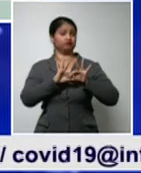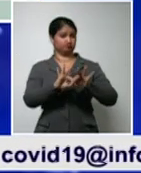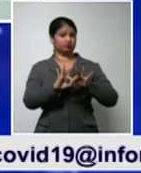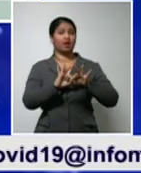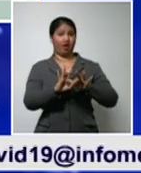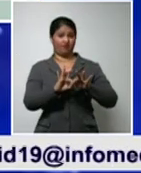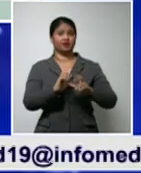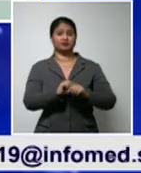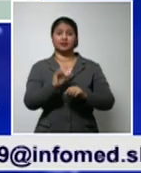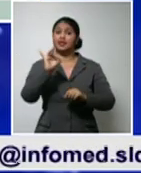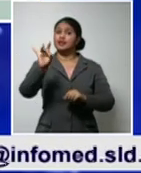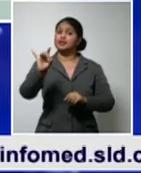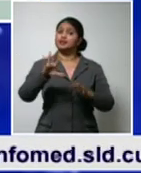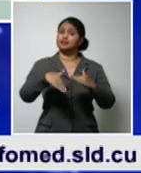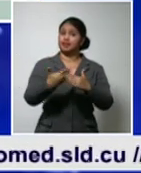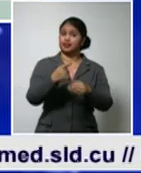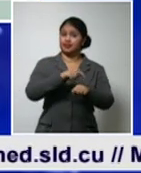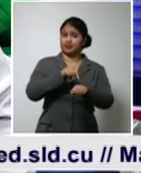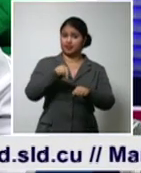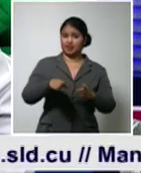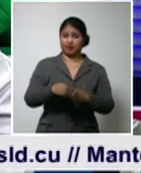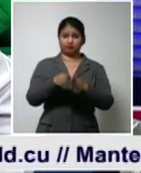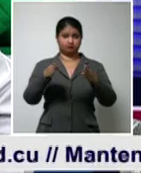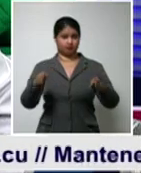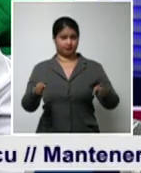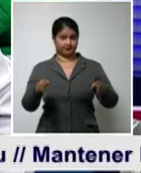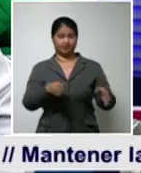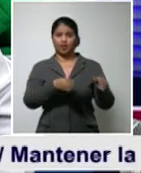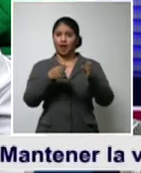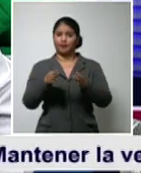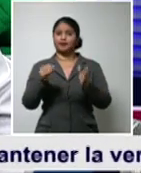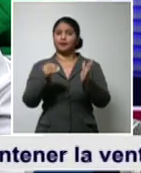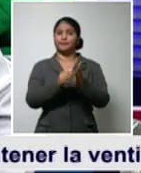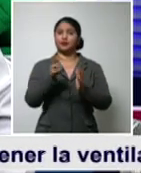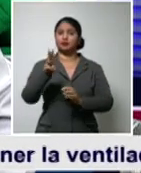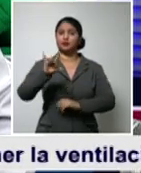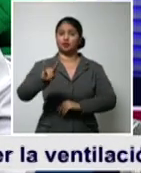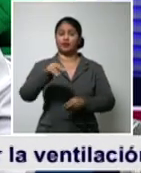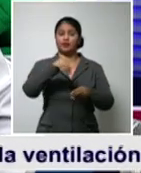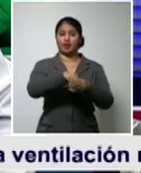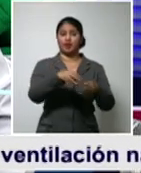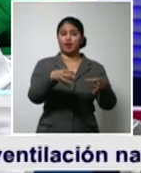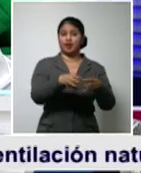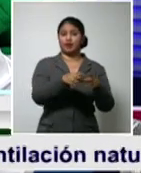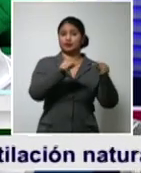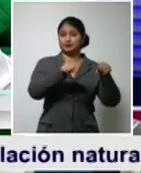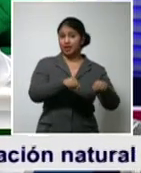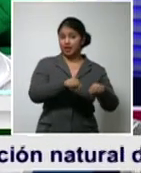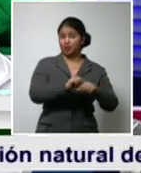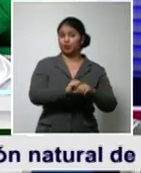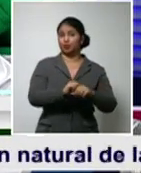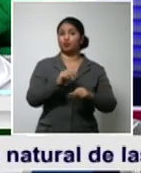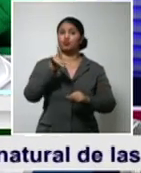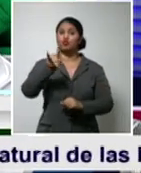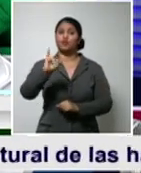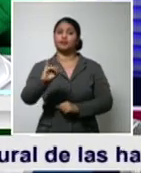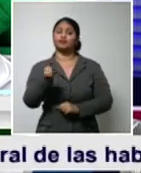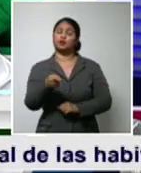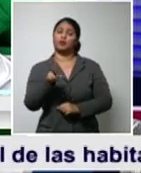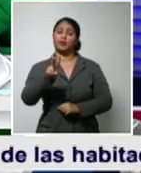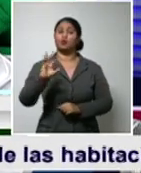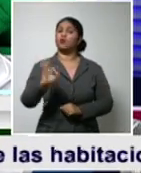1.039 casos diagnosticados, el 96,2%, fíjense que este por ciento se ha ido